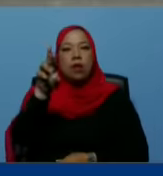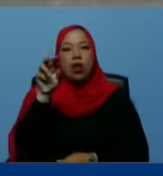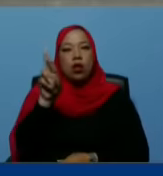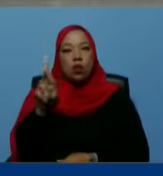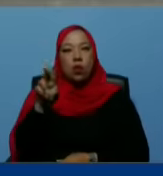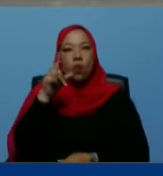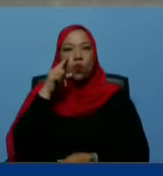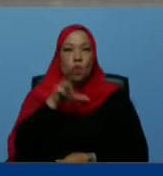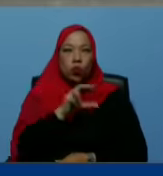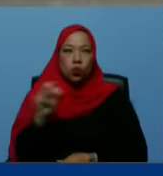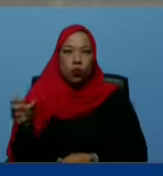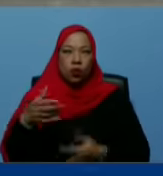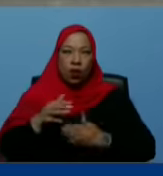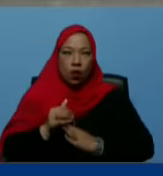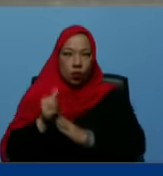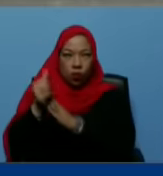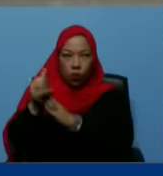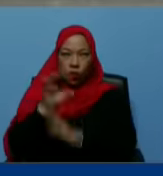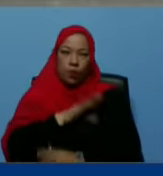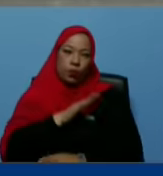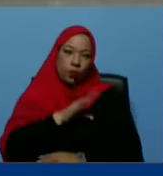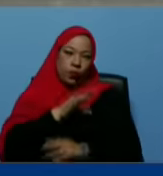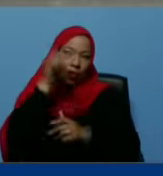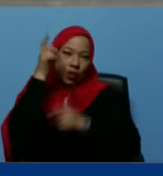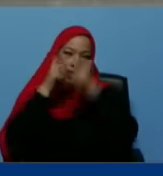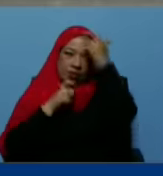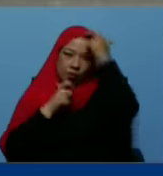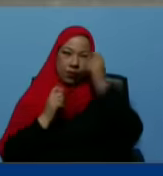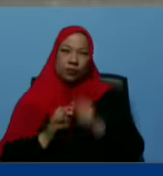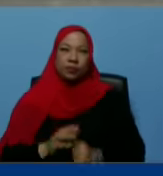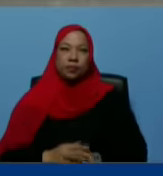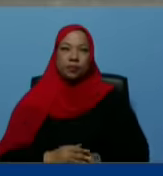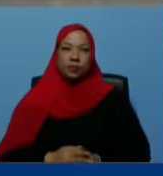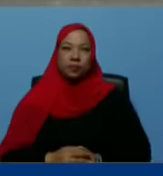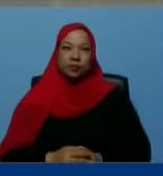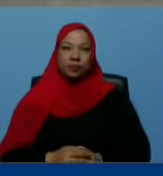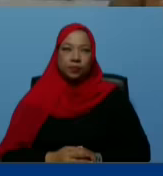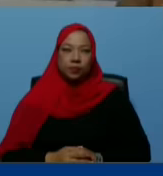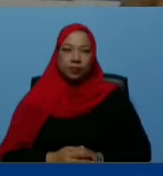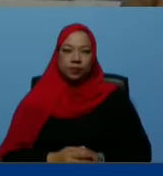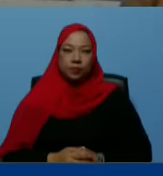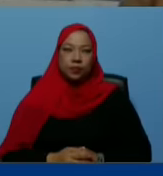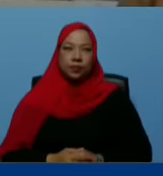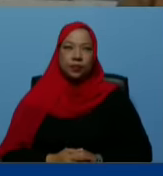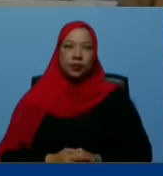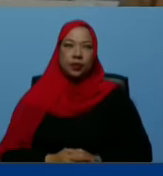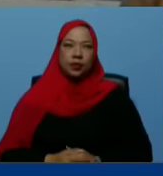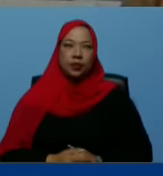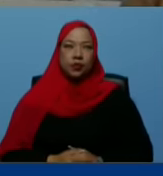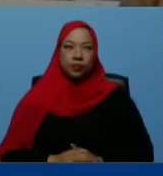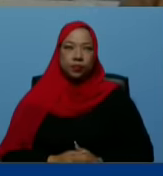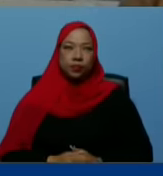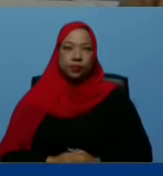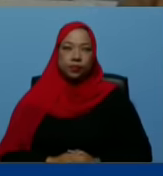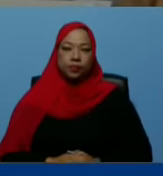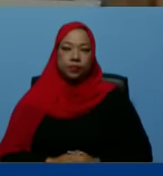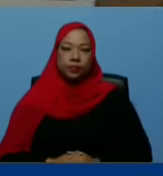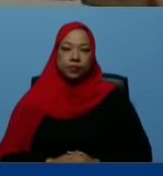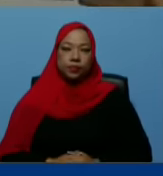fundado por su líder auténtico, Hugo Rafael Chávez Frías. Así que,